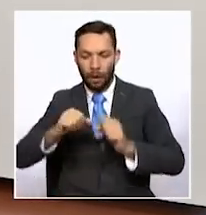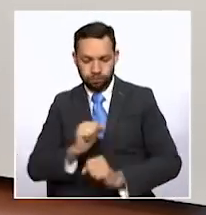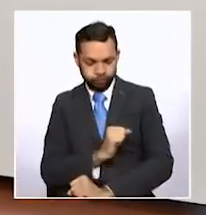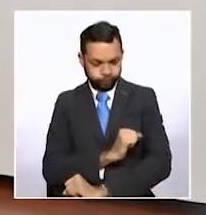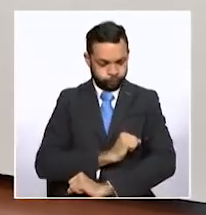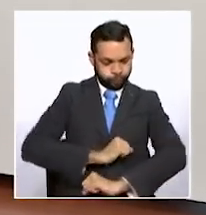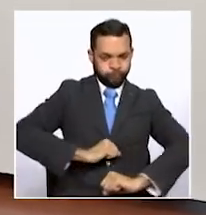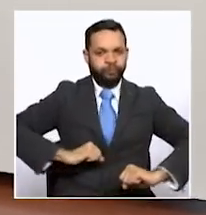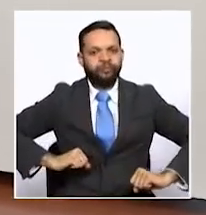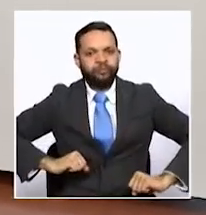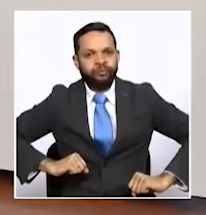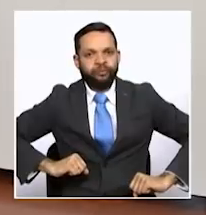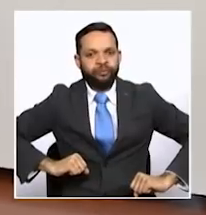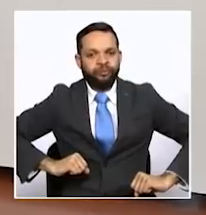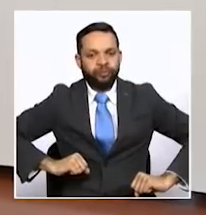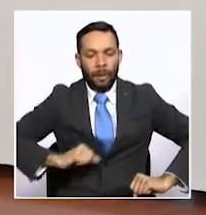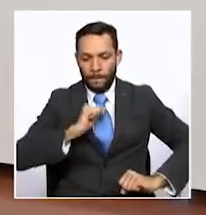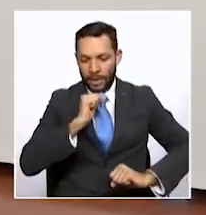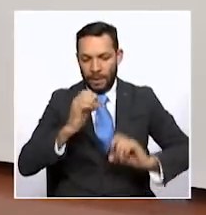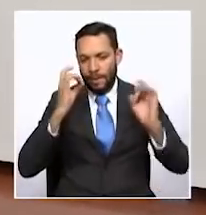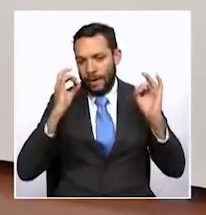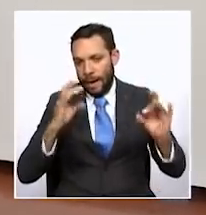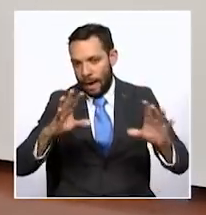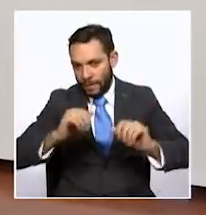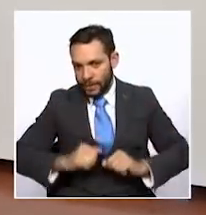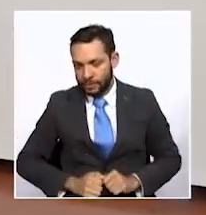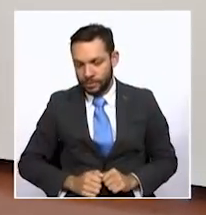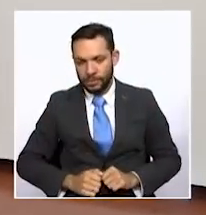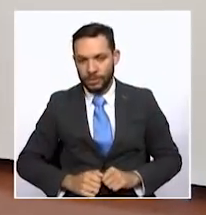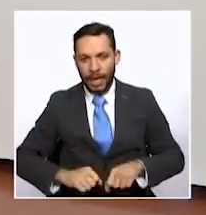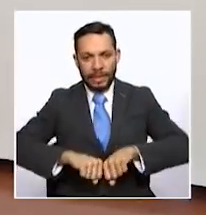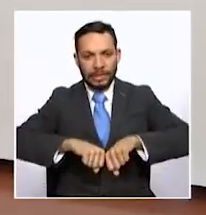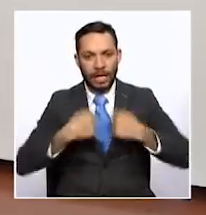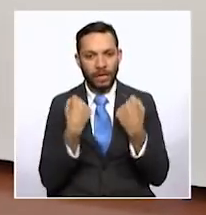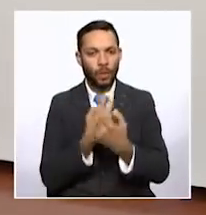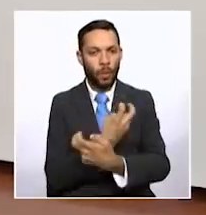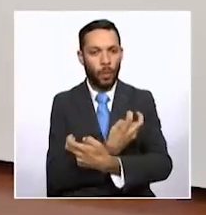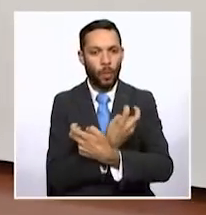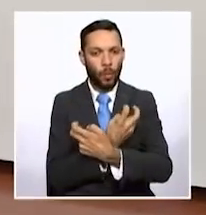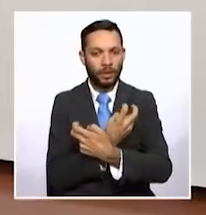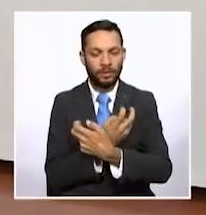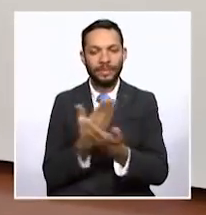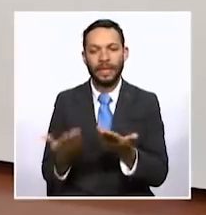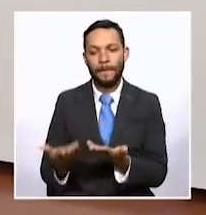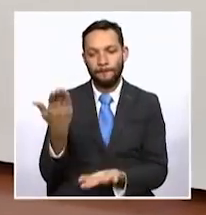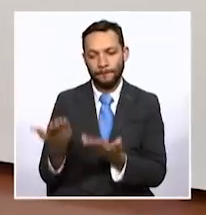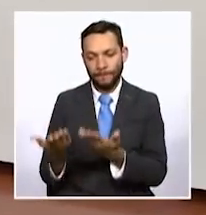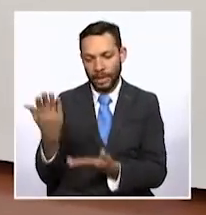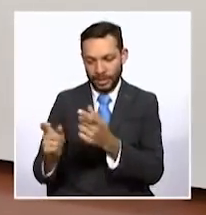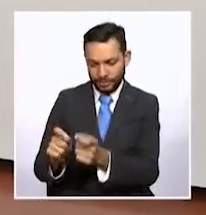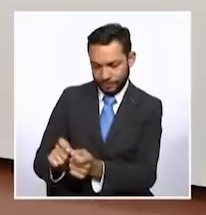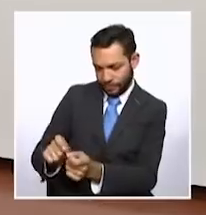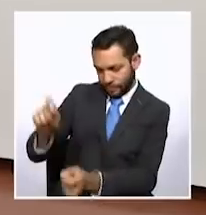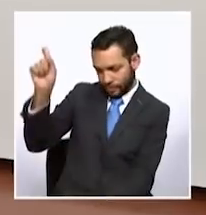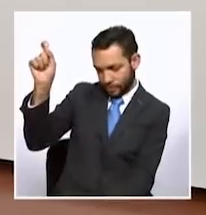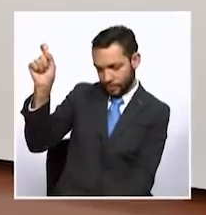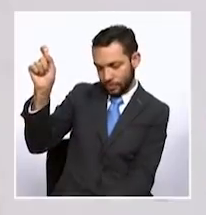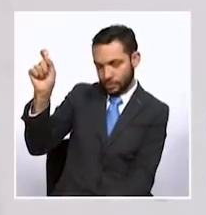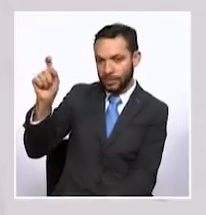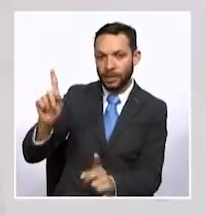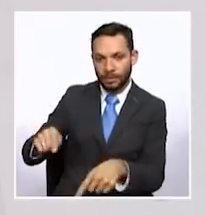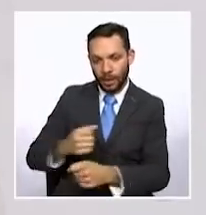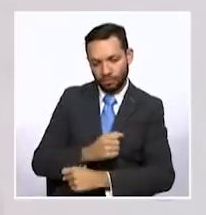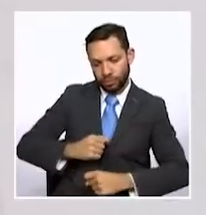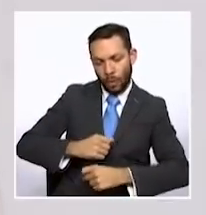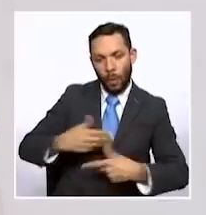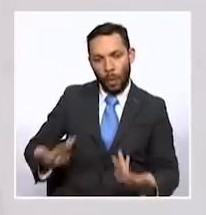sobrepeso, pues esto lo medimos principalmente es de acuerdo a una medida que tomamos con el peso y la estatura, y de acuerdo a esto nos da un índice de masa corporal. Normalmente